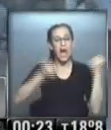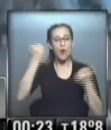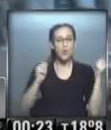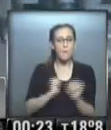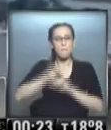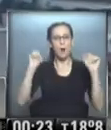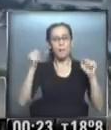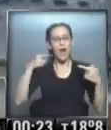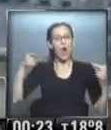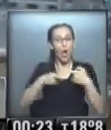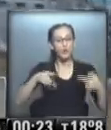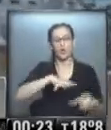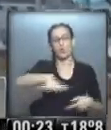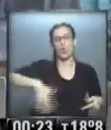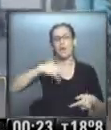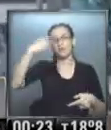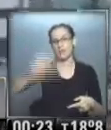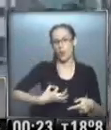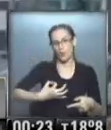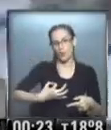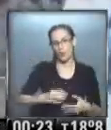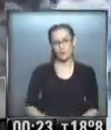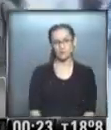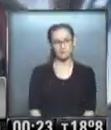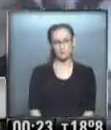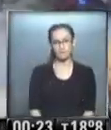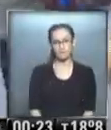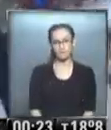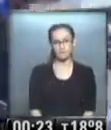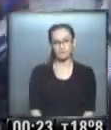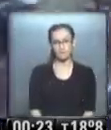contra un cuartel de seguridad en la península del Sinaí.